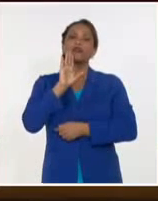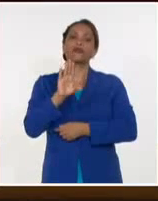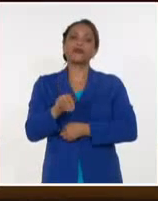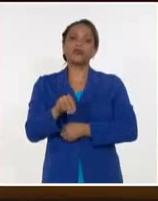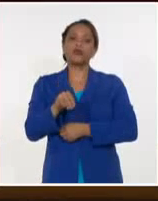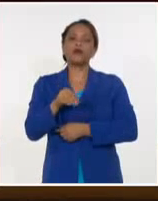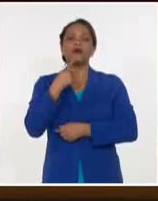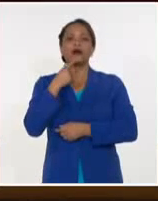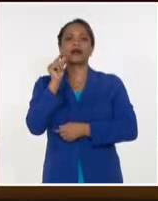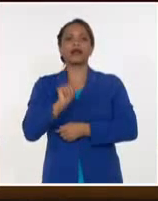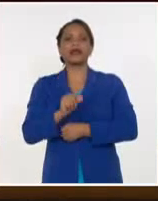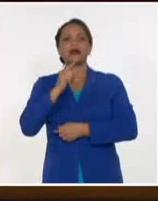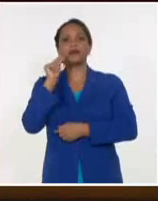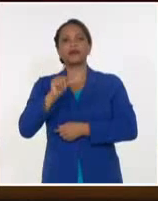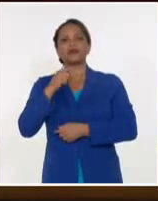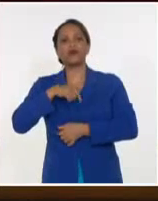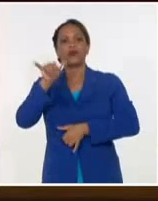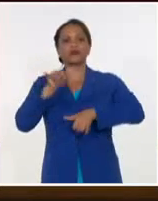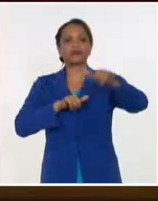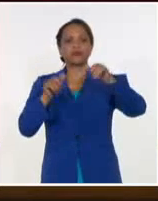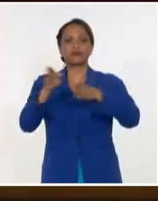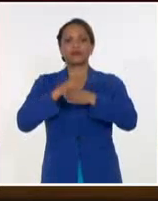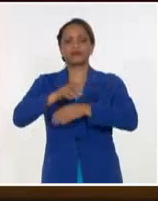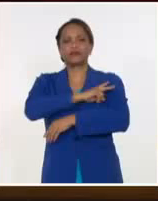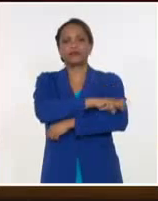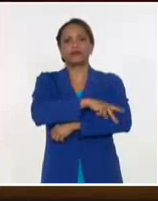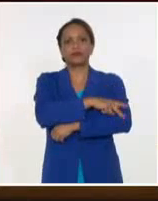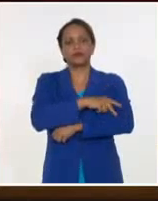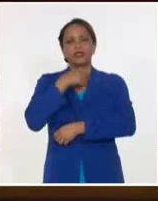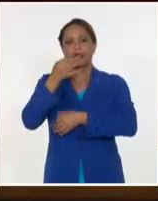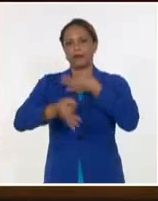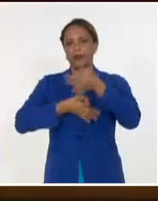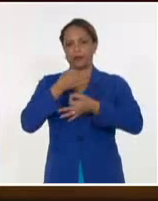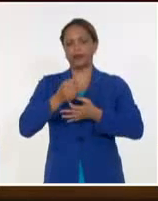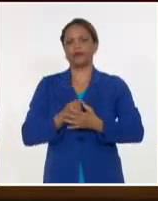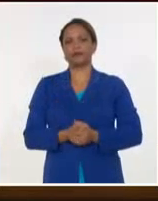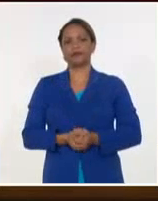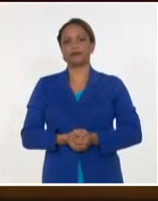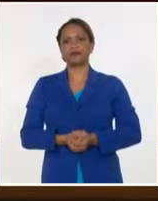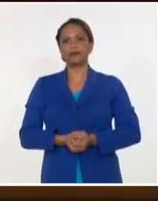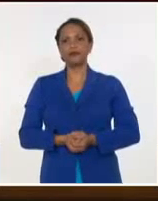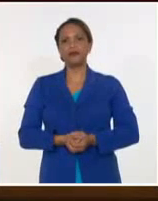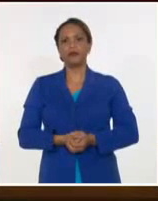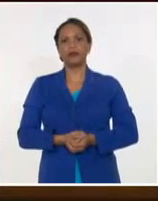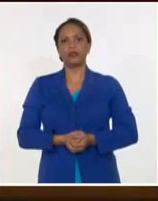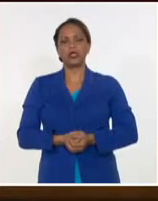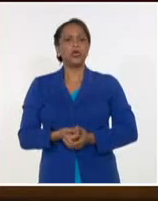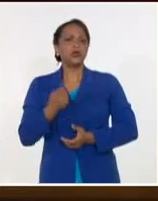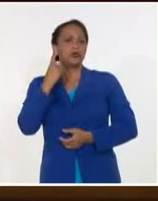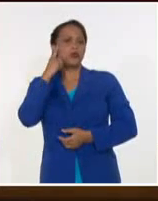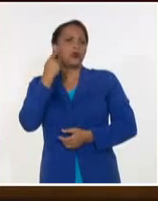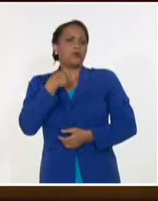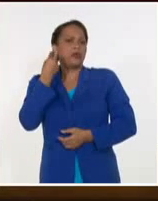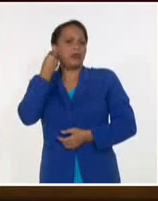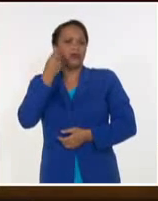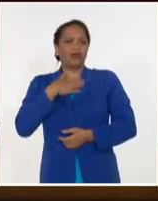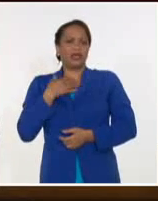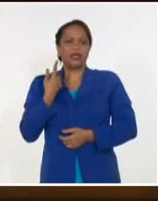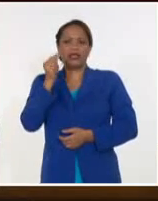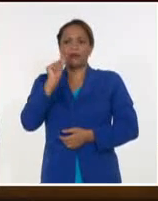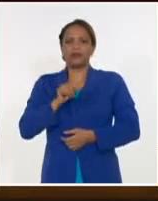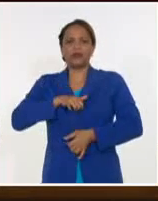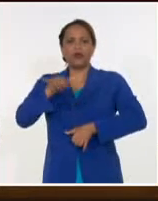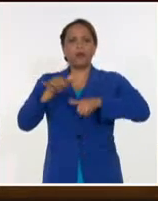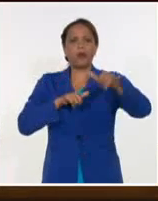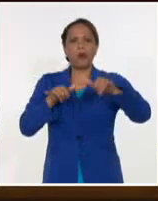que han decidido fijar su residencia en el exterior, expresó: yo no creo que por sí misma la migración tenga que